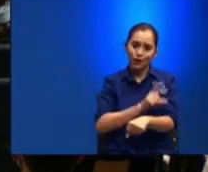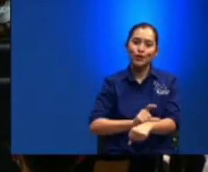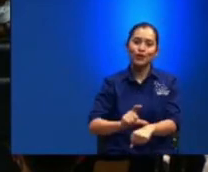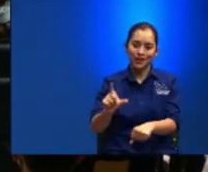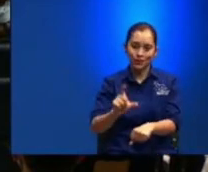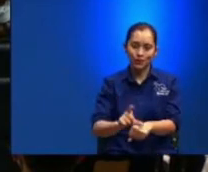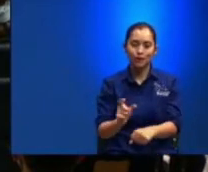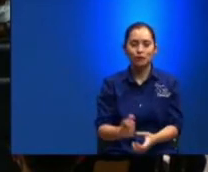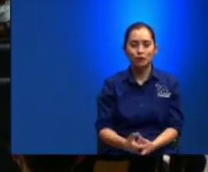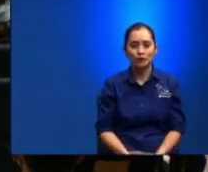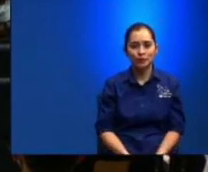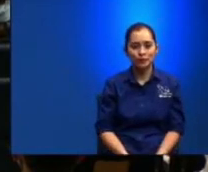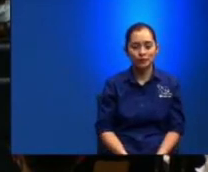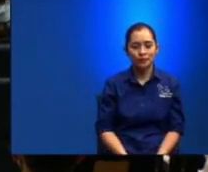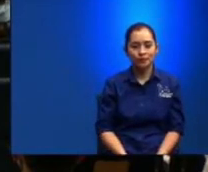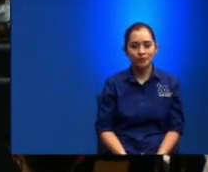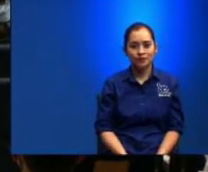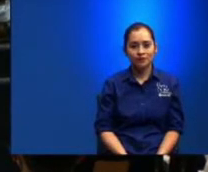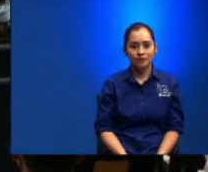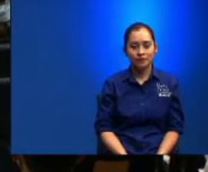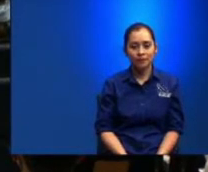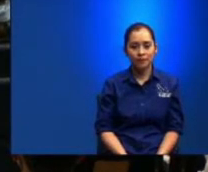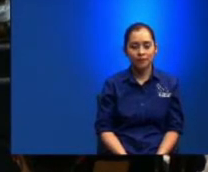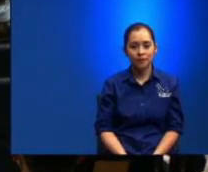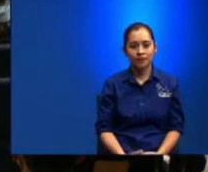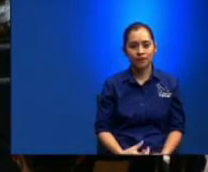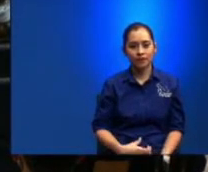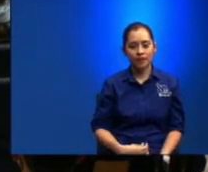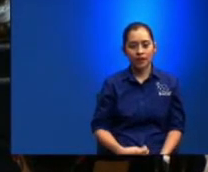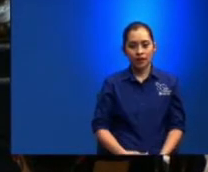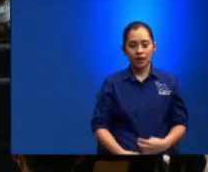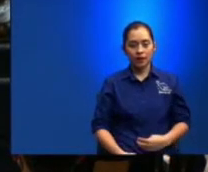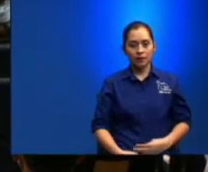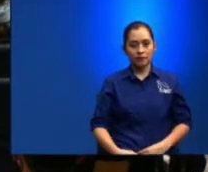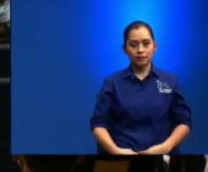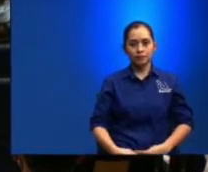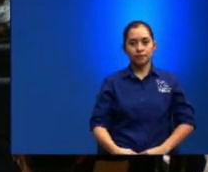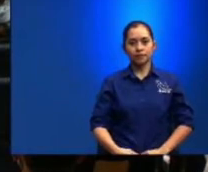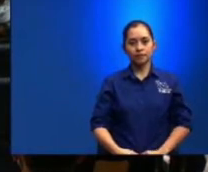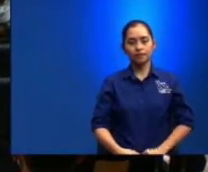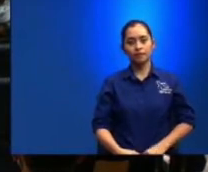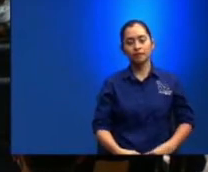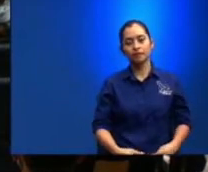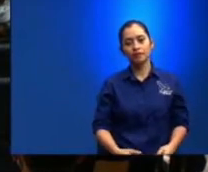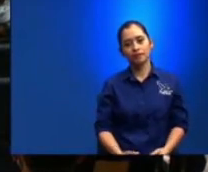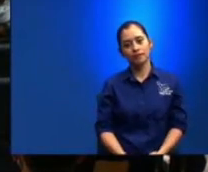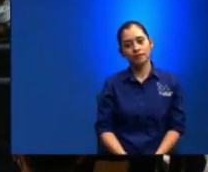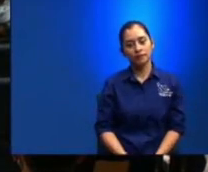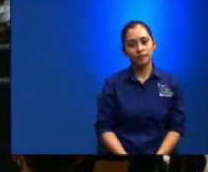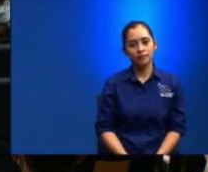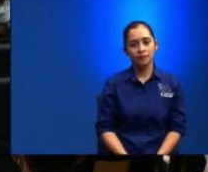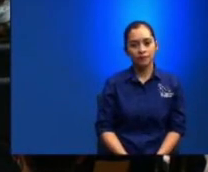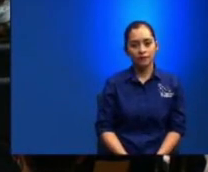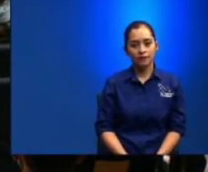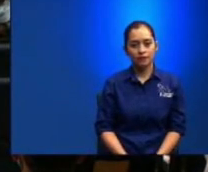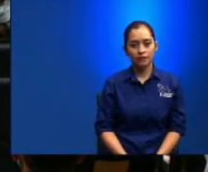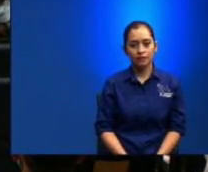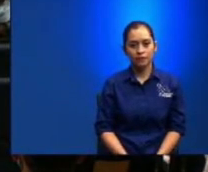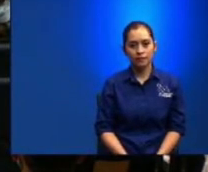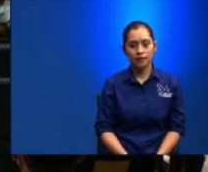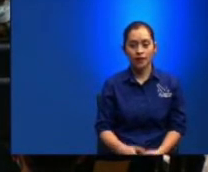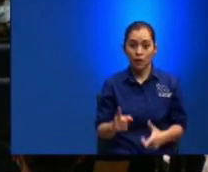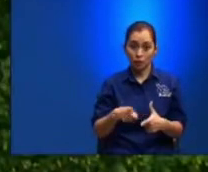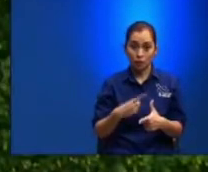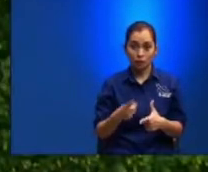antes de esto si también a determinadas se olvidan las cosas a uno